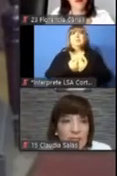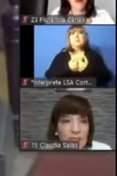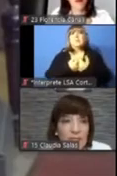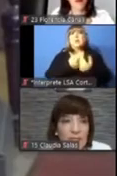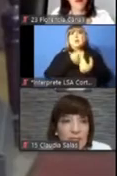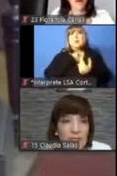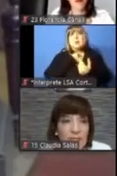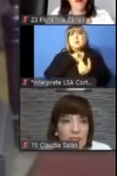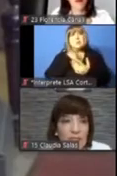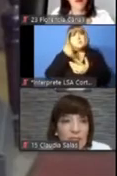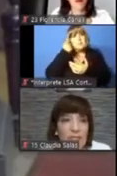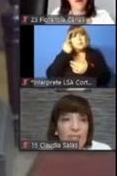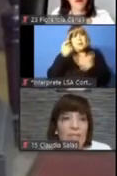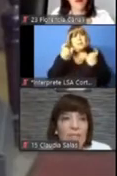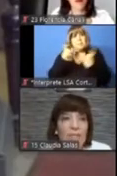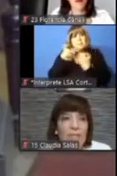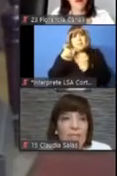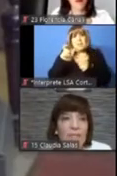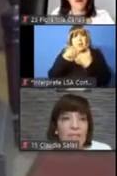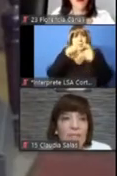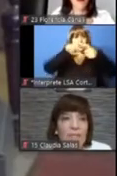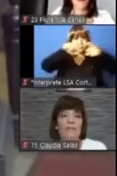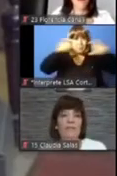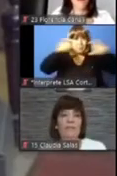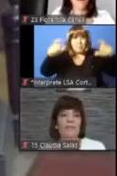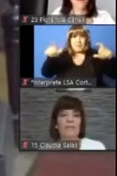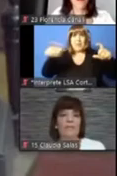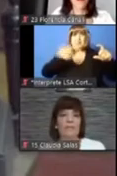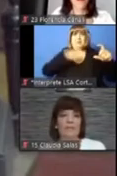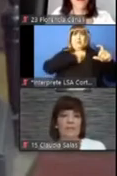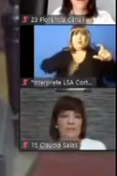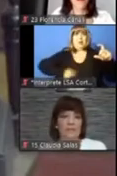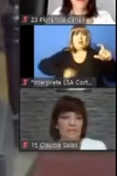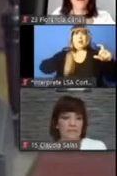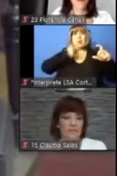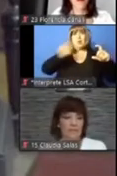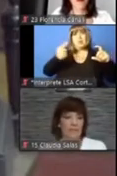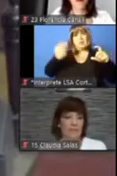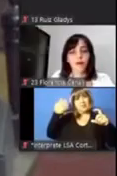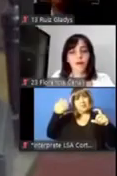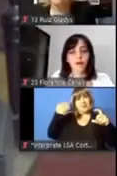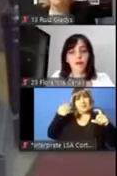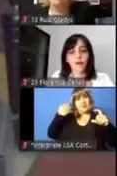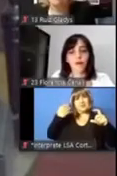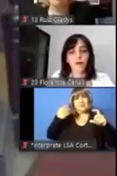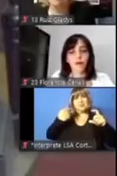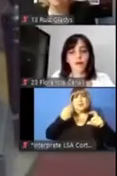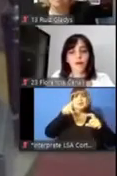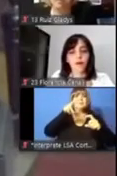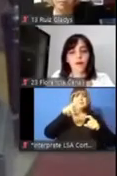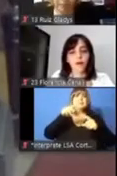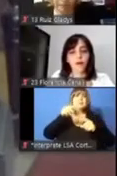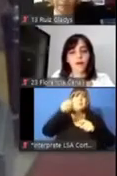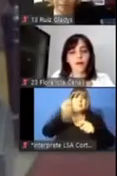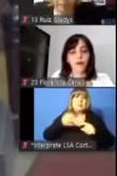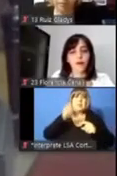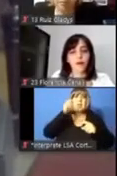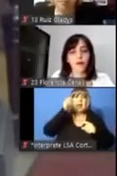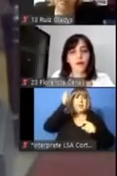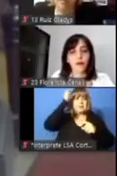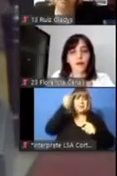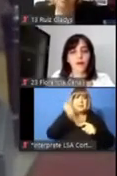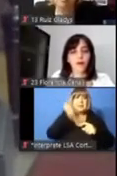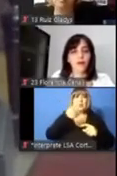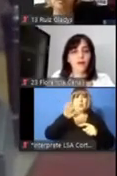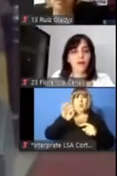rescatar en una frase del gobernador, una frase del 31 de octubre, donde él decía que